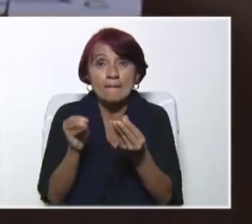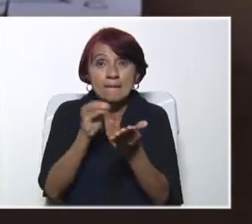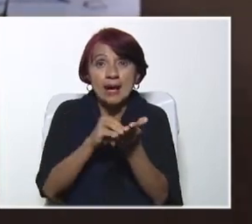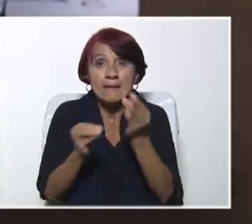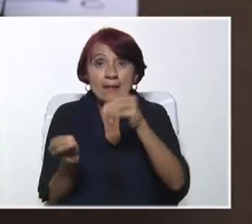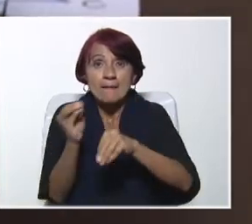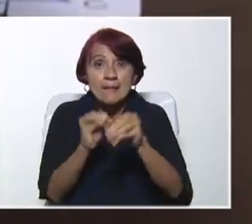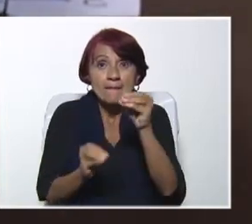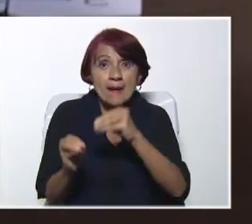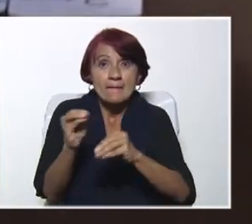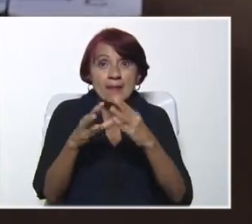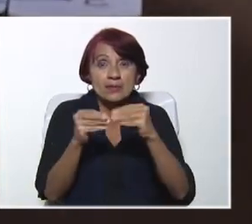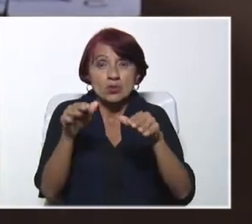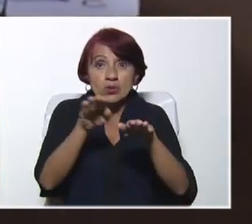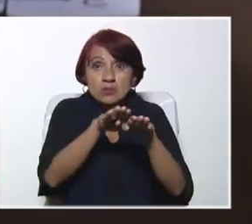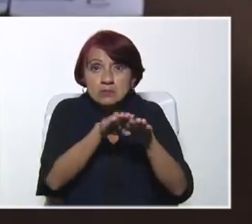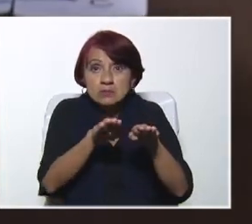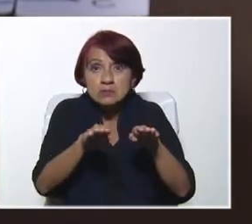de las partes,